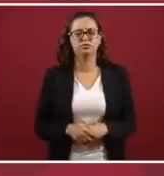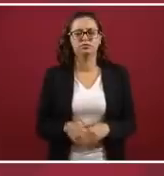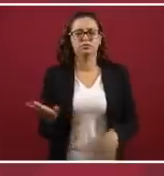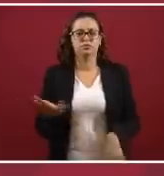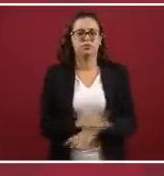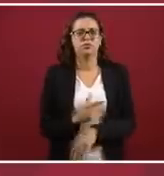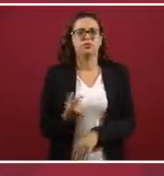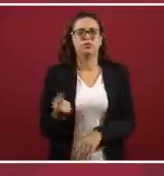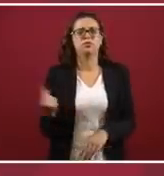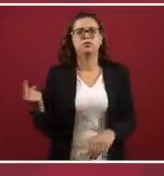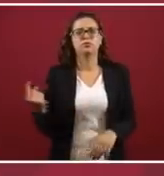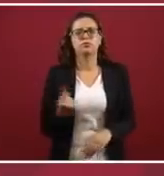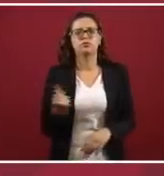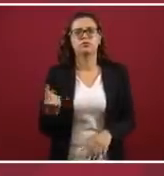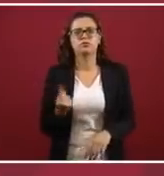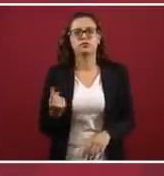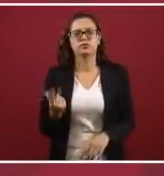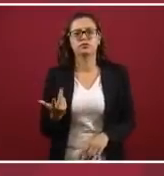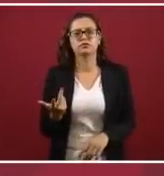porque